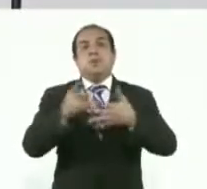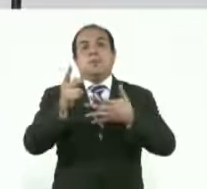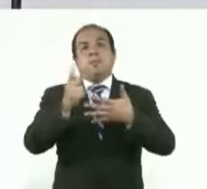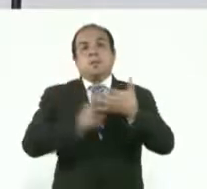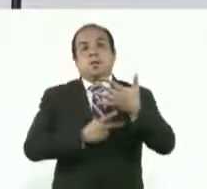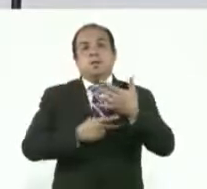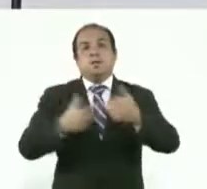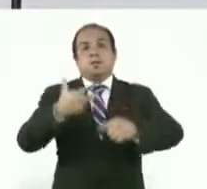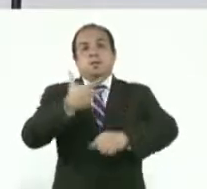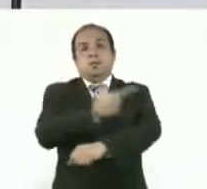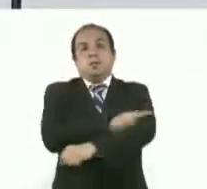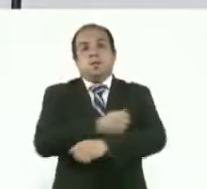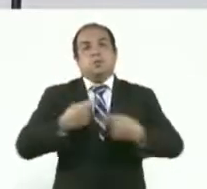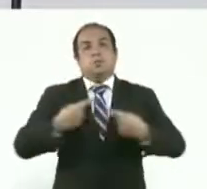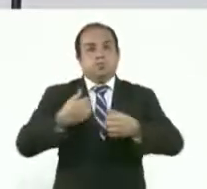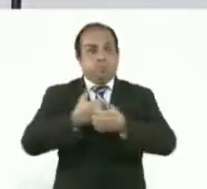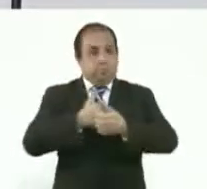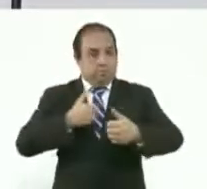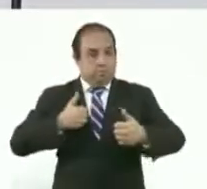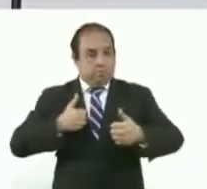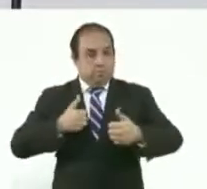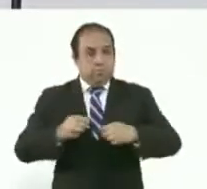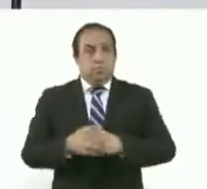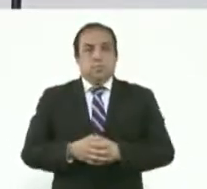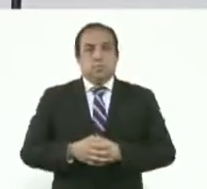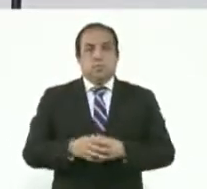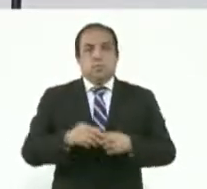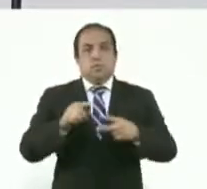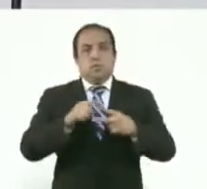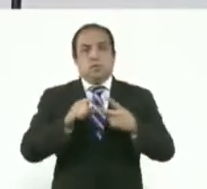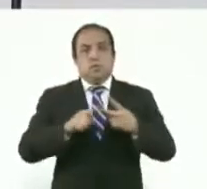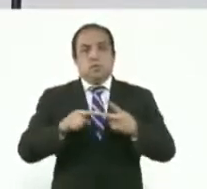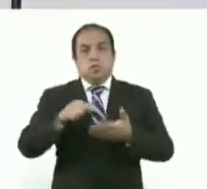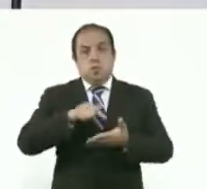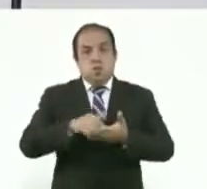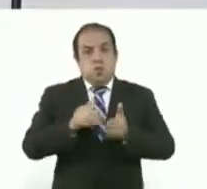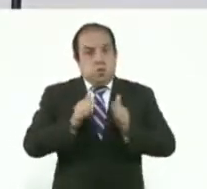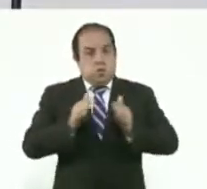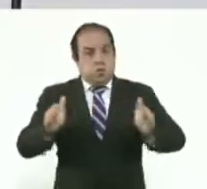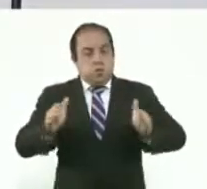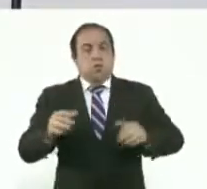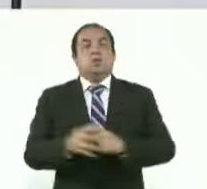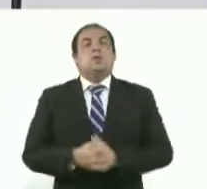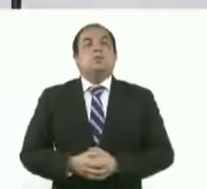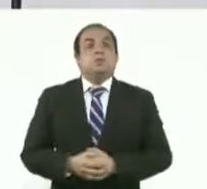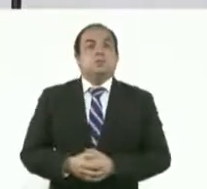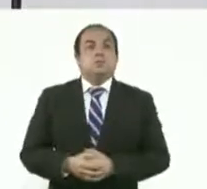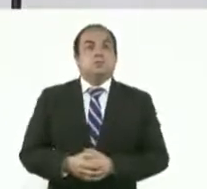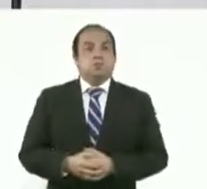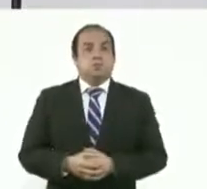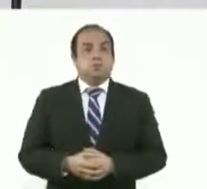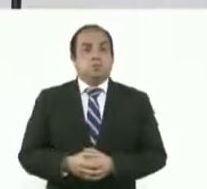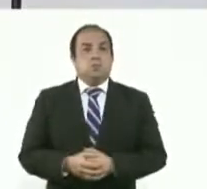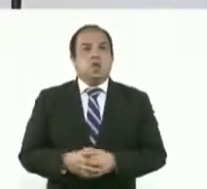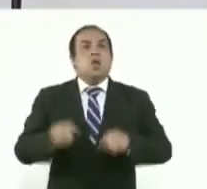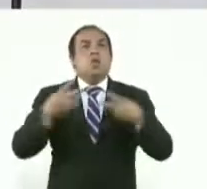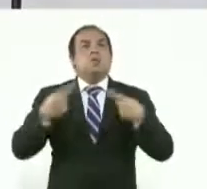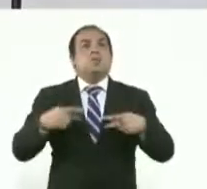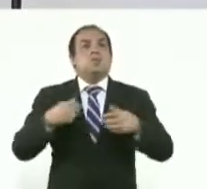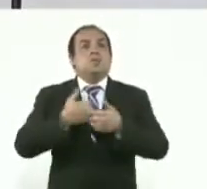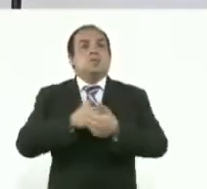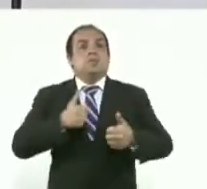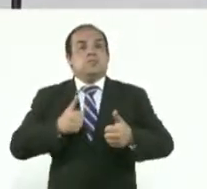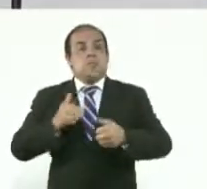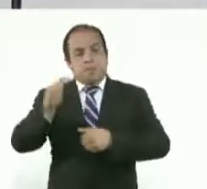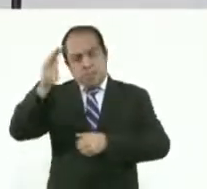de vacunación de rezagados en las dos macrosedes? ¿Y cuántos son los rezagados que